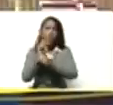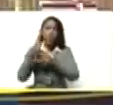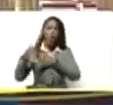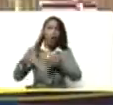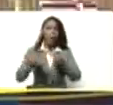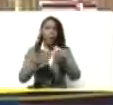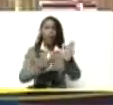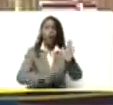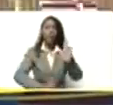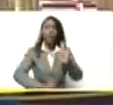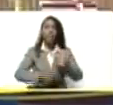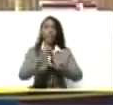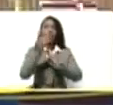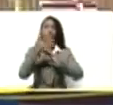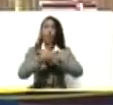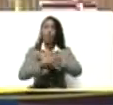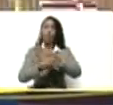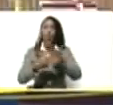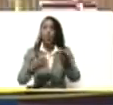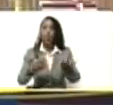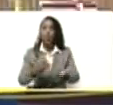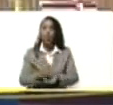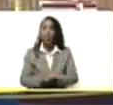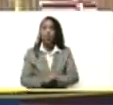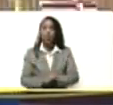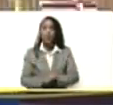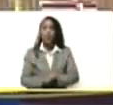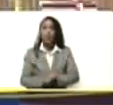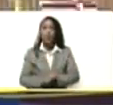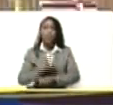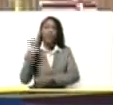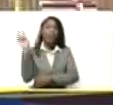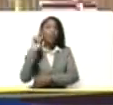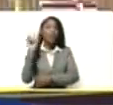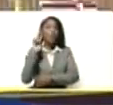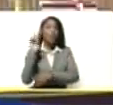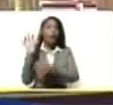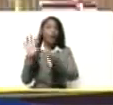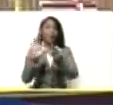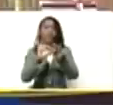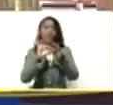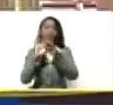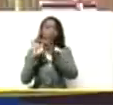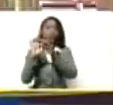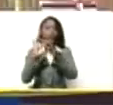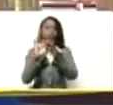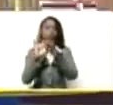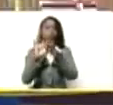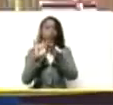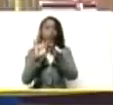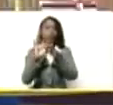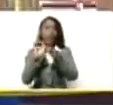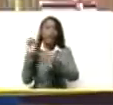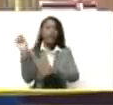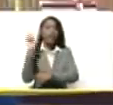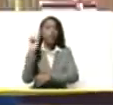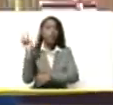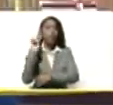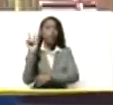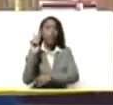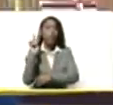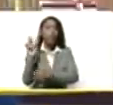mentira lo que dicen en algunos lugares que la pandemia ya se acabó que la pandemia ya